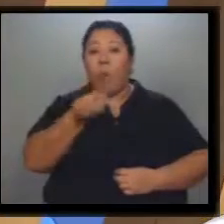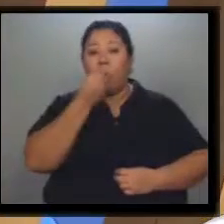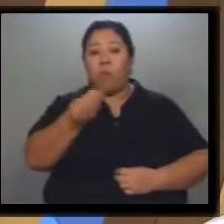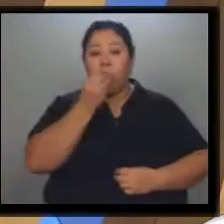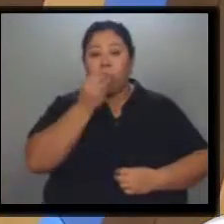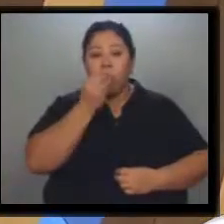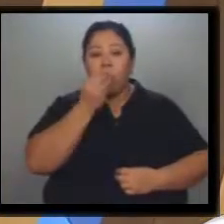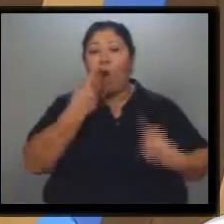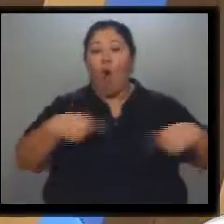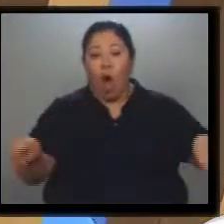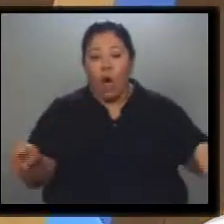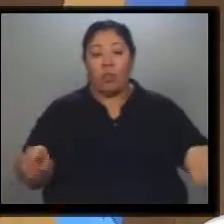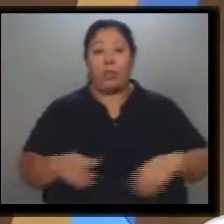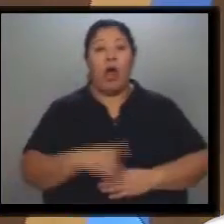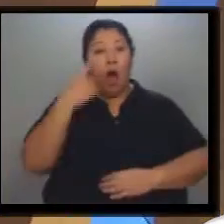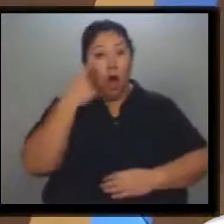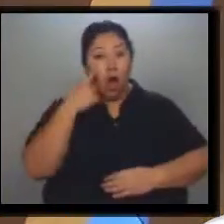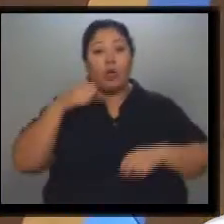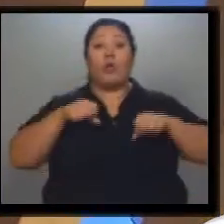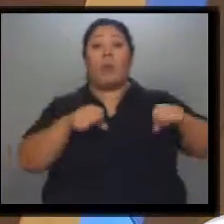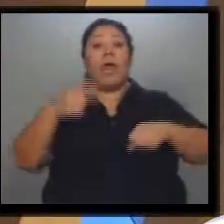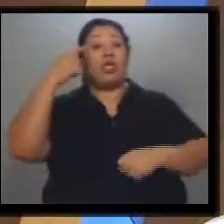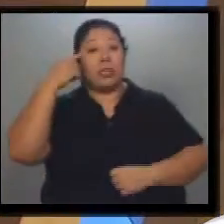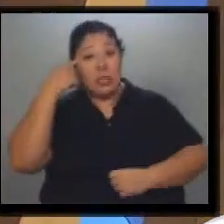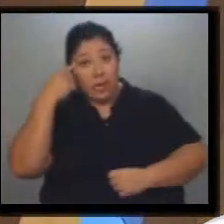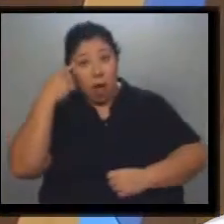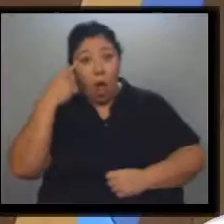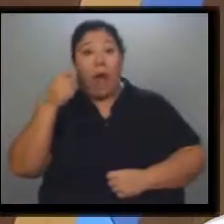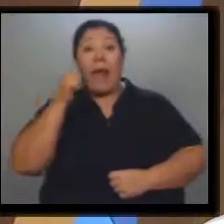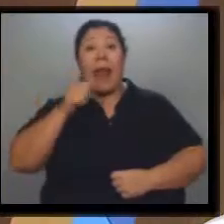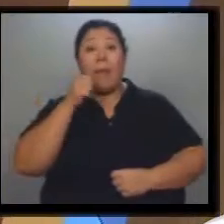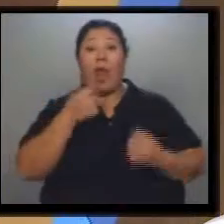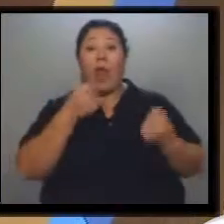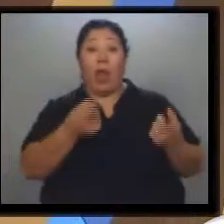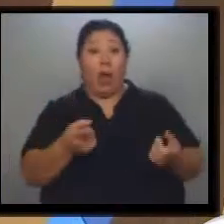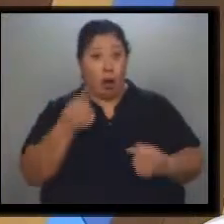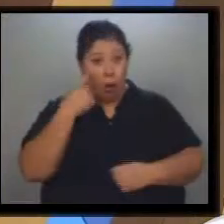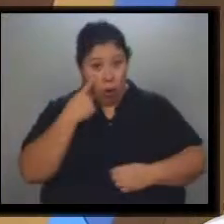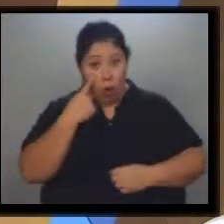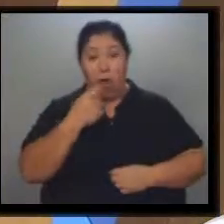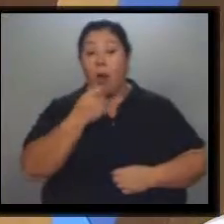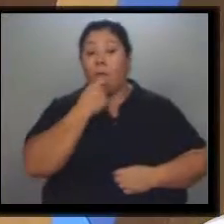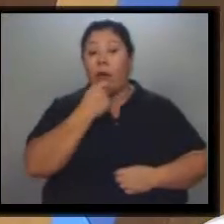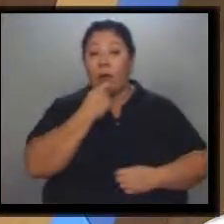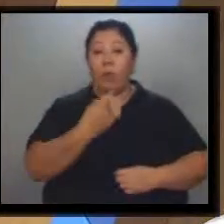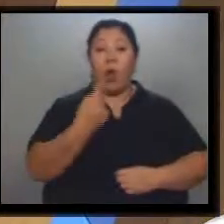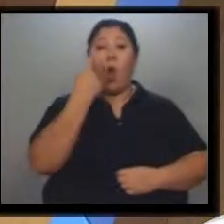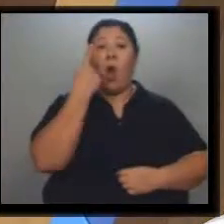que los chinos, cuando te dan el vuelto en caramelos, aumentaron los caramelos. Ahora cuando te dicen un peso, te doy caramelos,